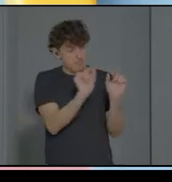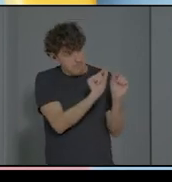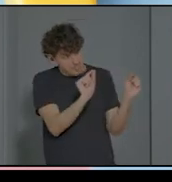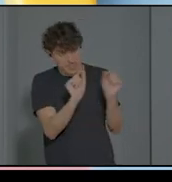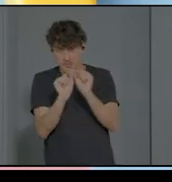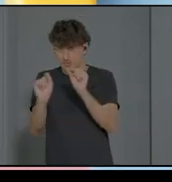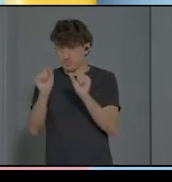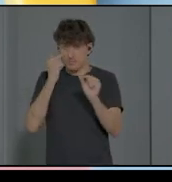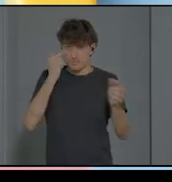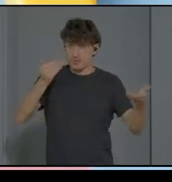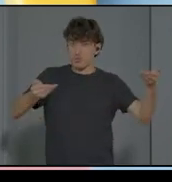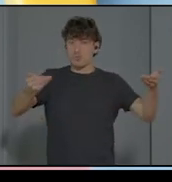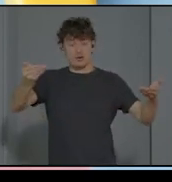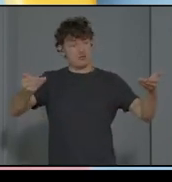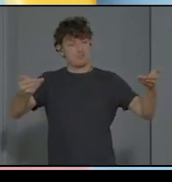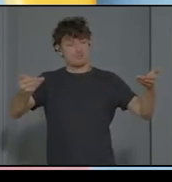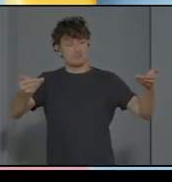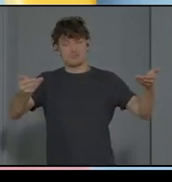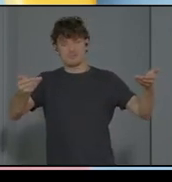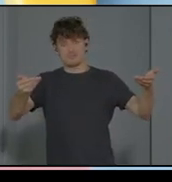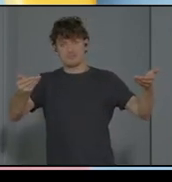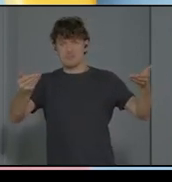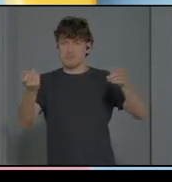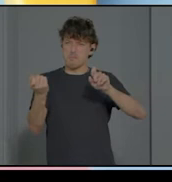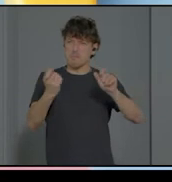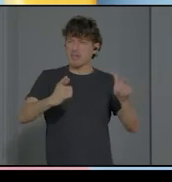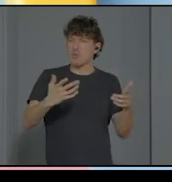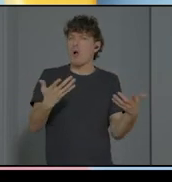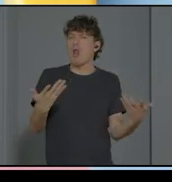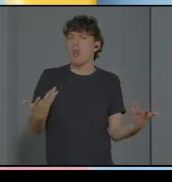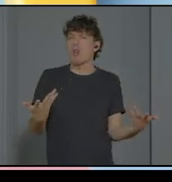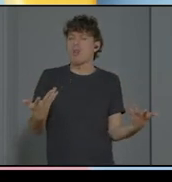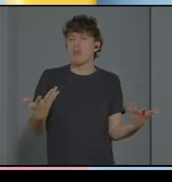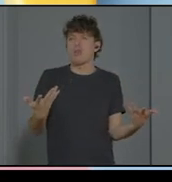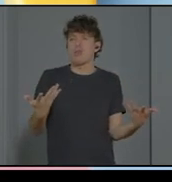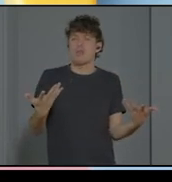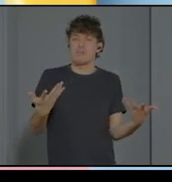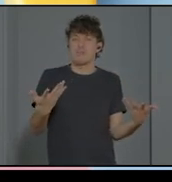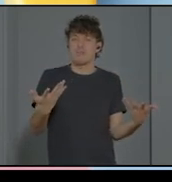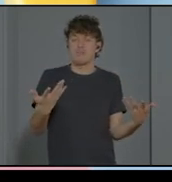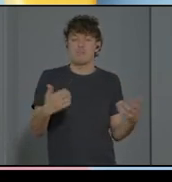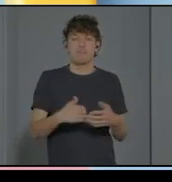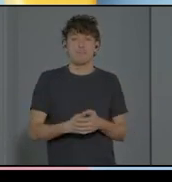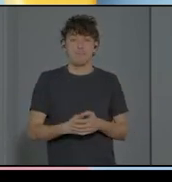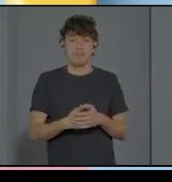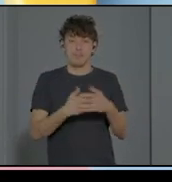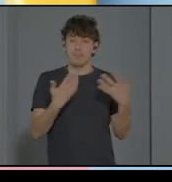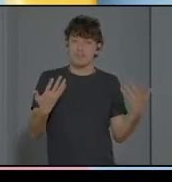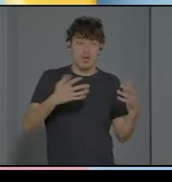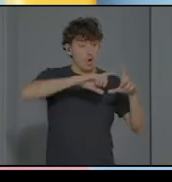qué similitud hay entre las diferentes ondas. Si es muy